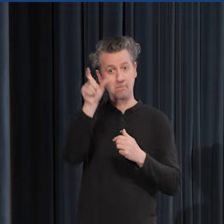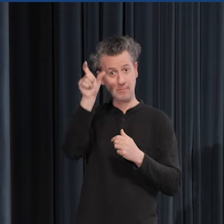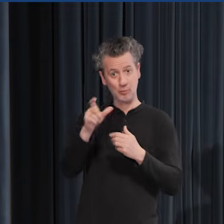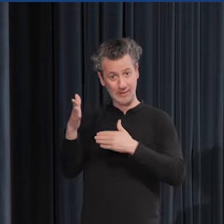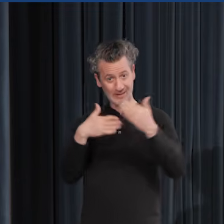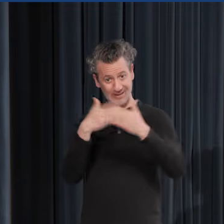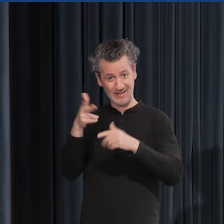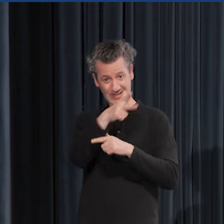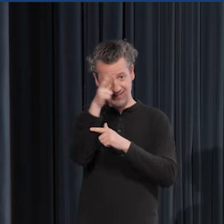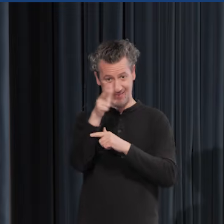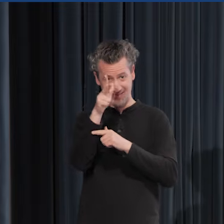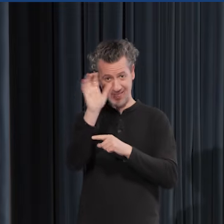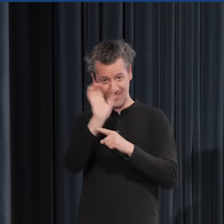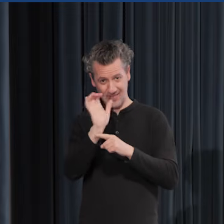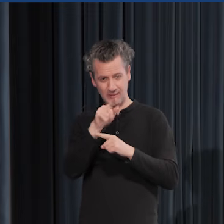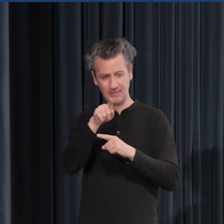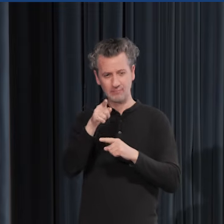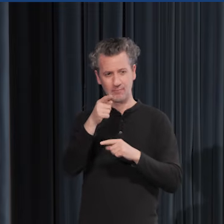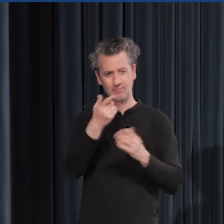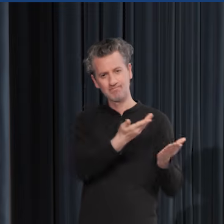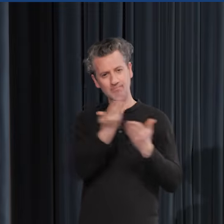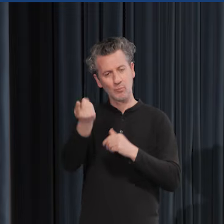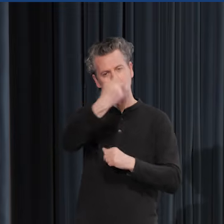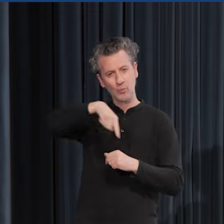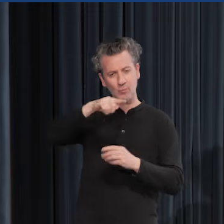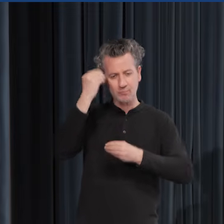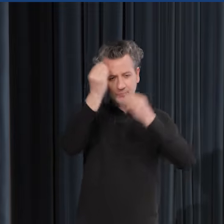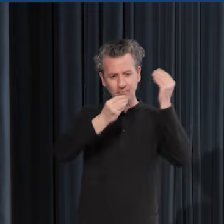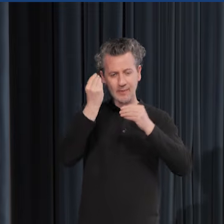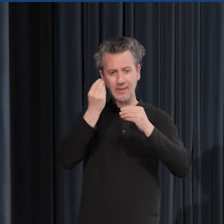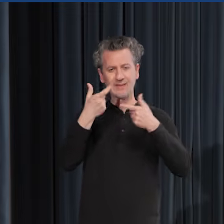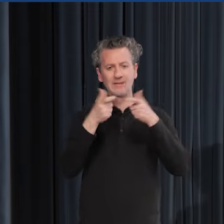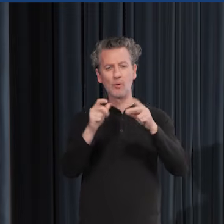reflexionar sobre lo que significa trabajar en el sector de la construcción.